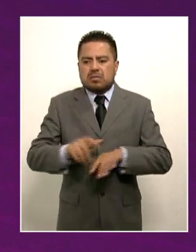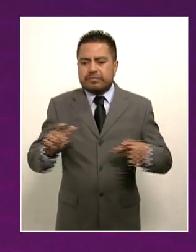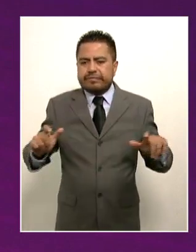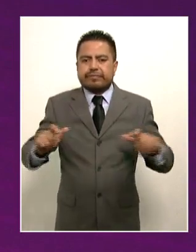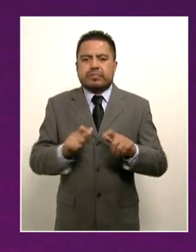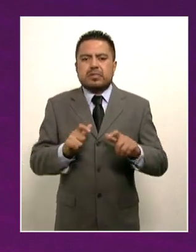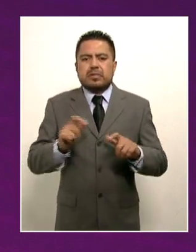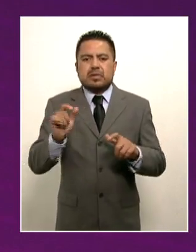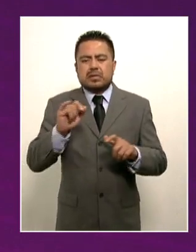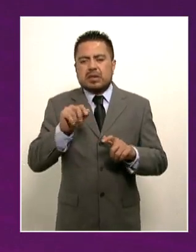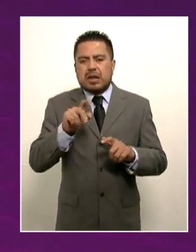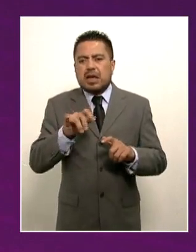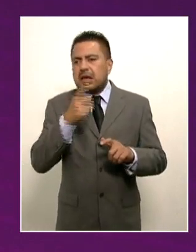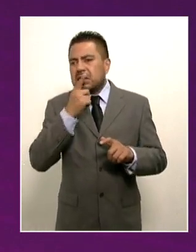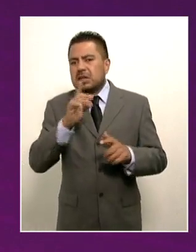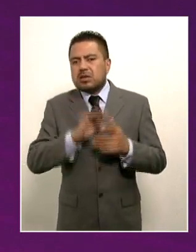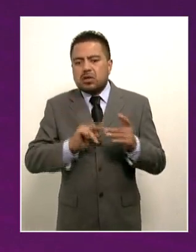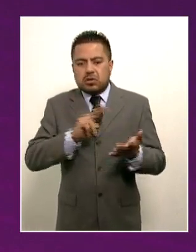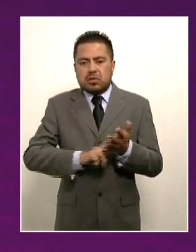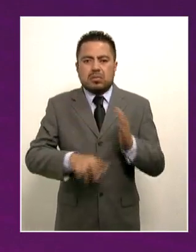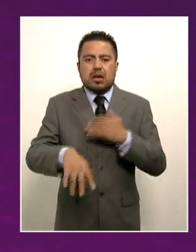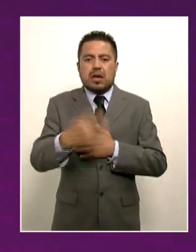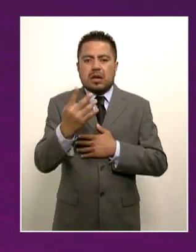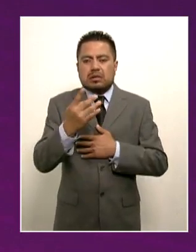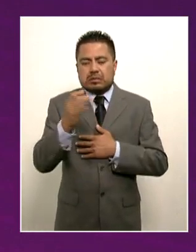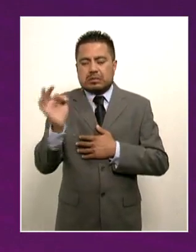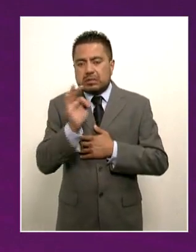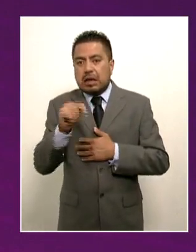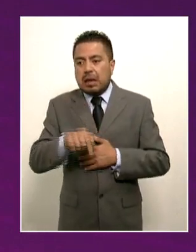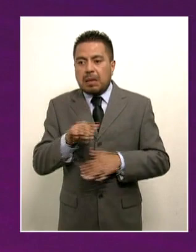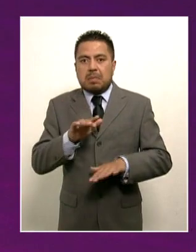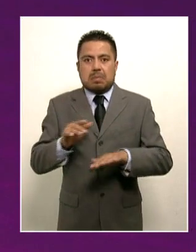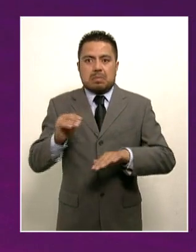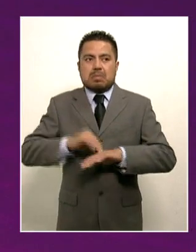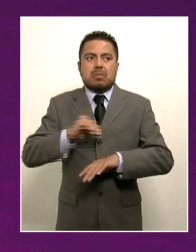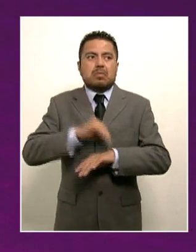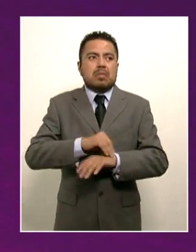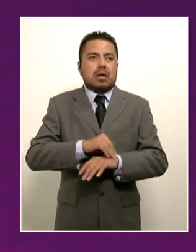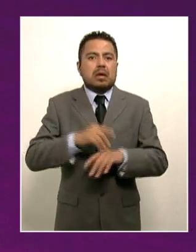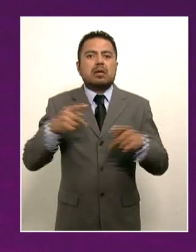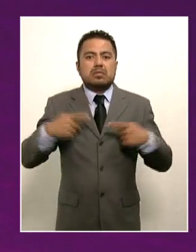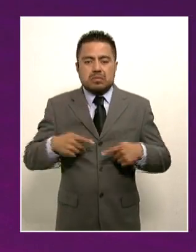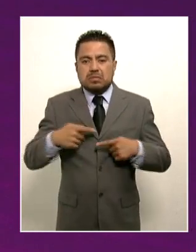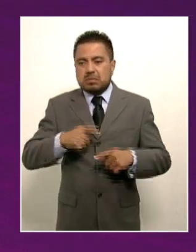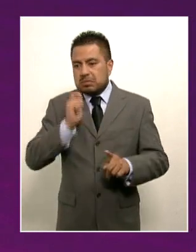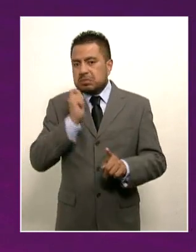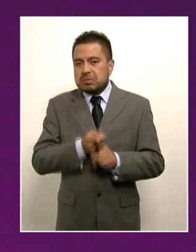Según la ENAI 2014, cosa que ya está hasta superada la cifra, la verdad,